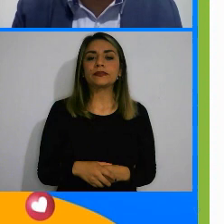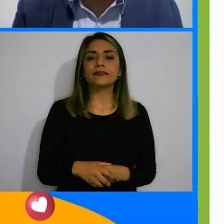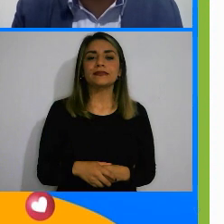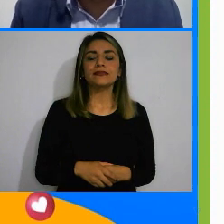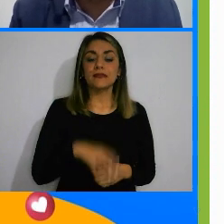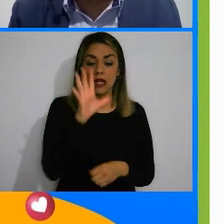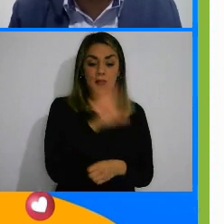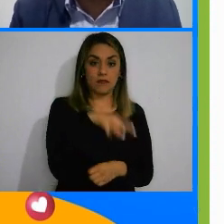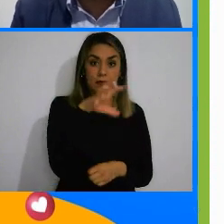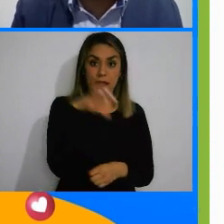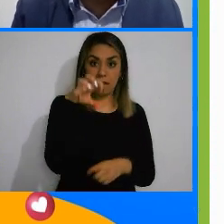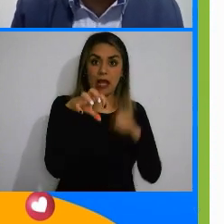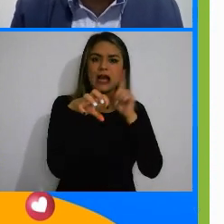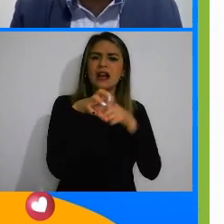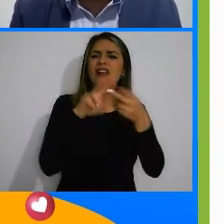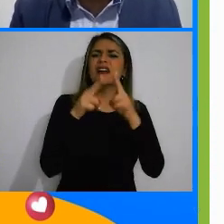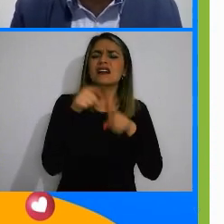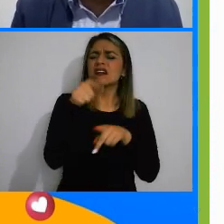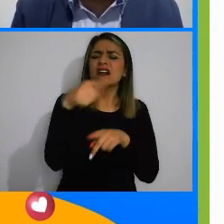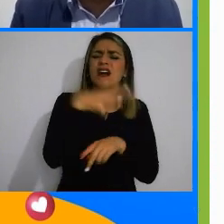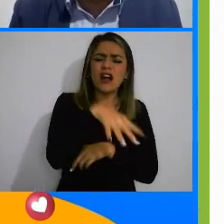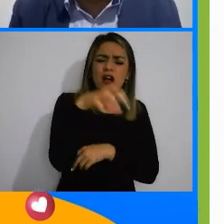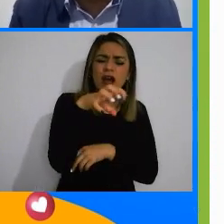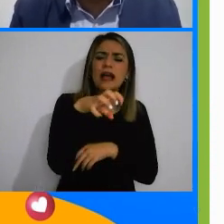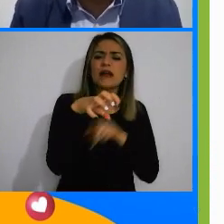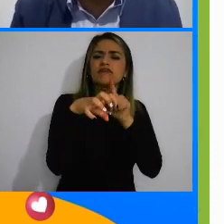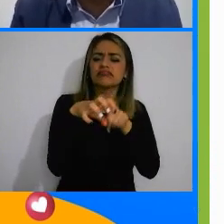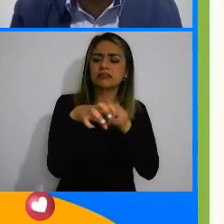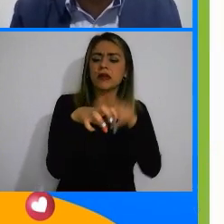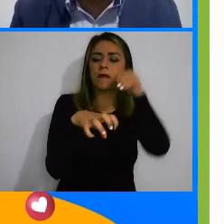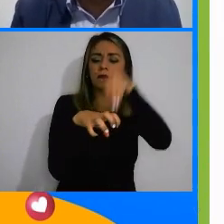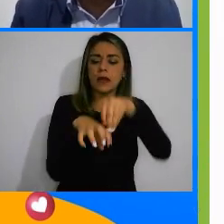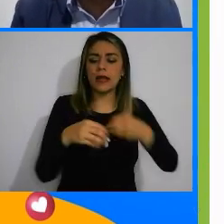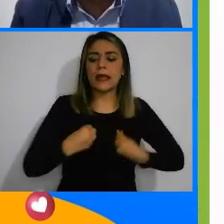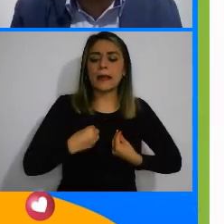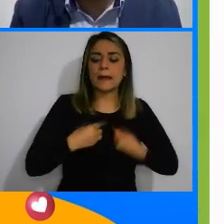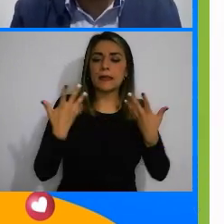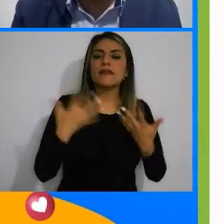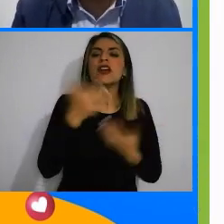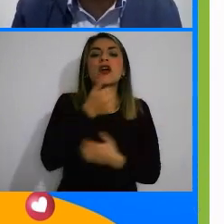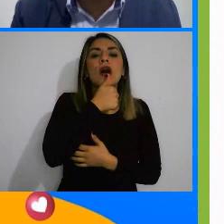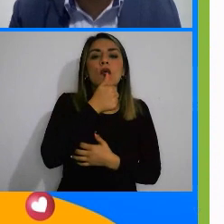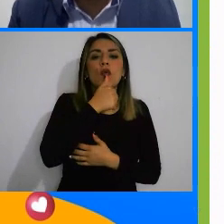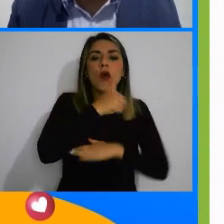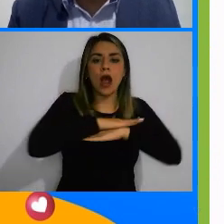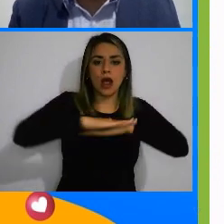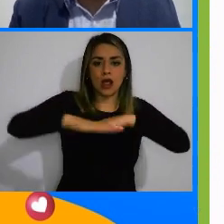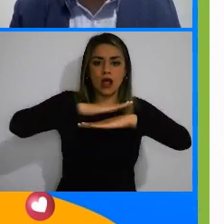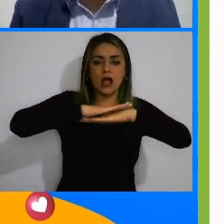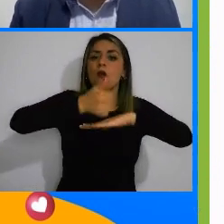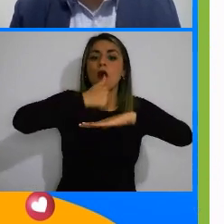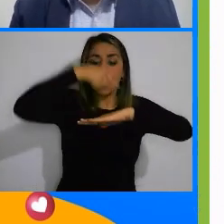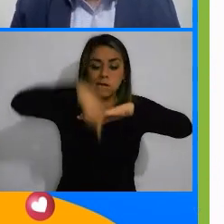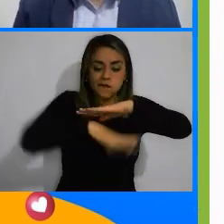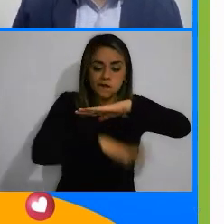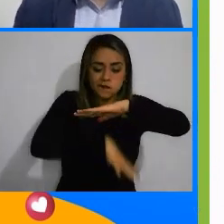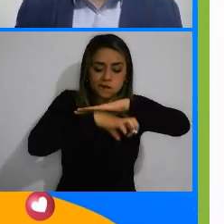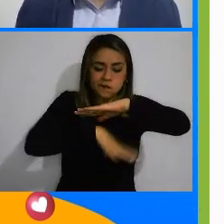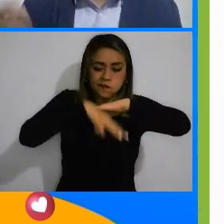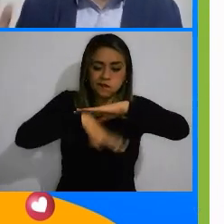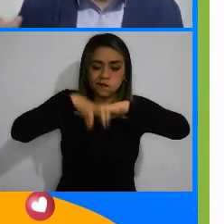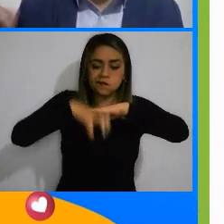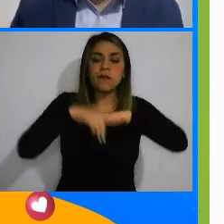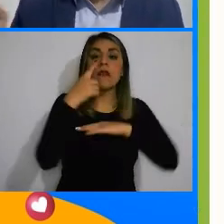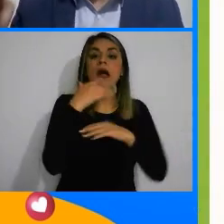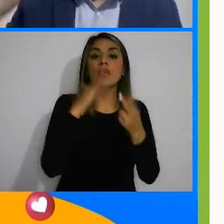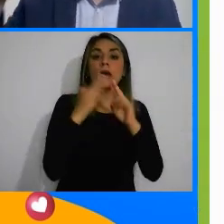Las algas, pues son aquellos individuos, seres vivos que viven en el agua, son acuáticas y que son las que cuando